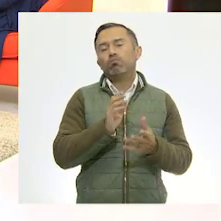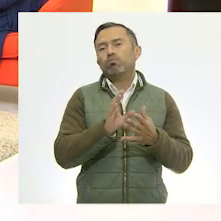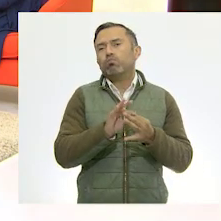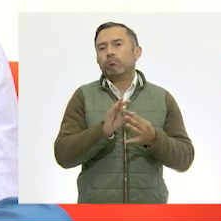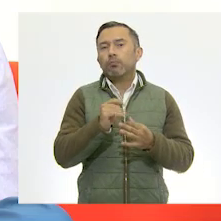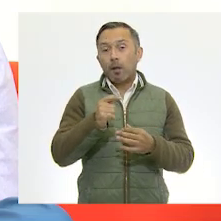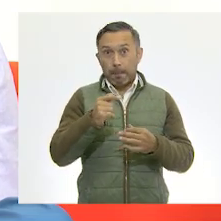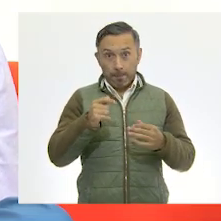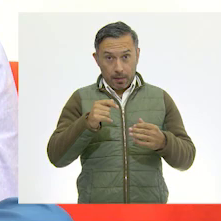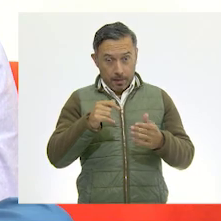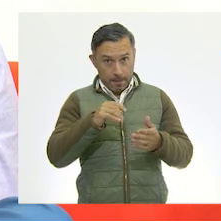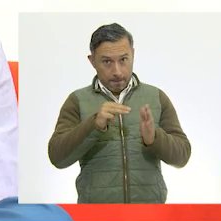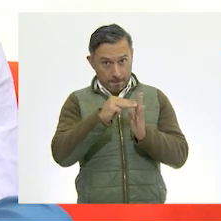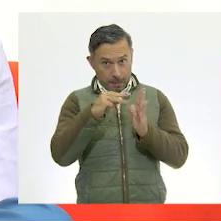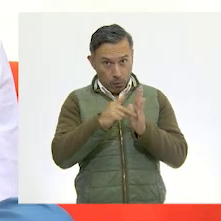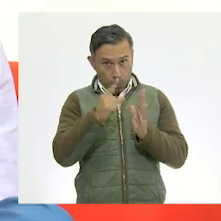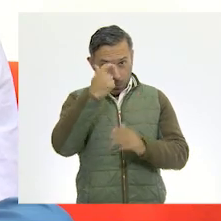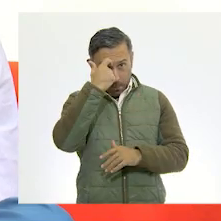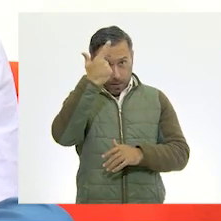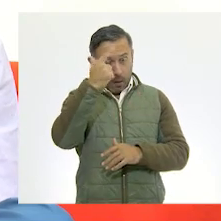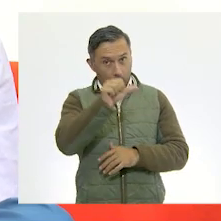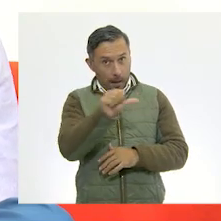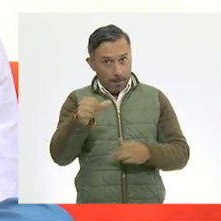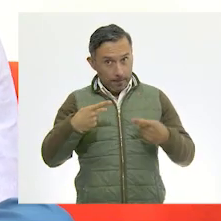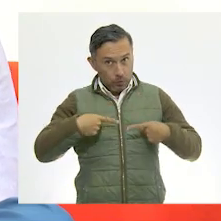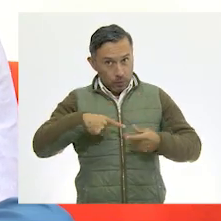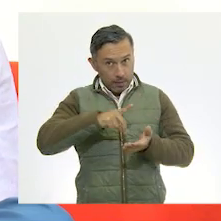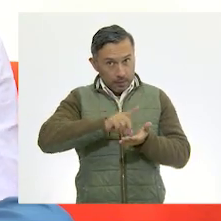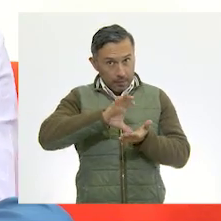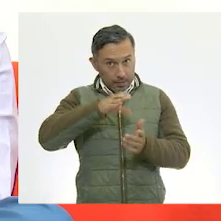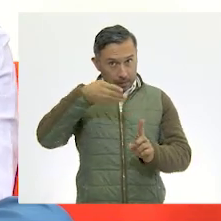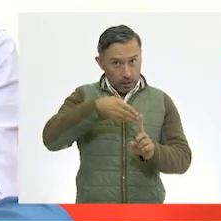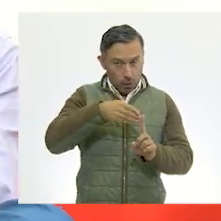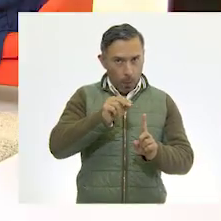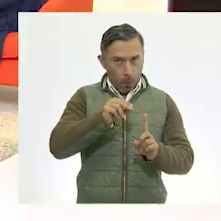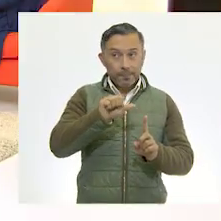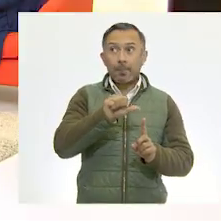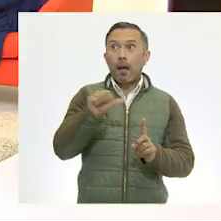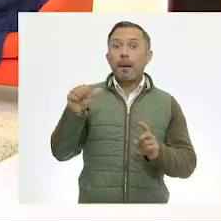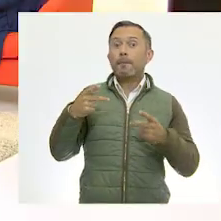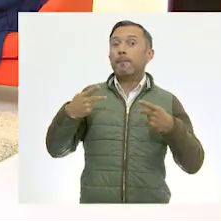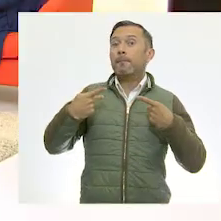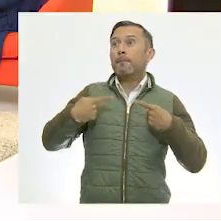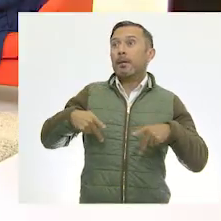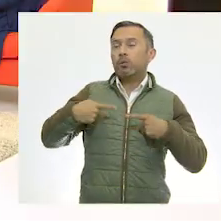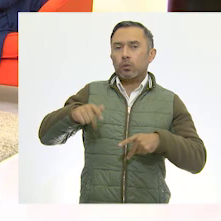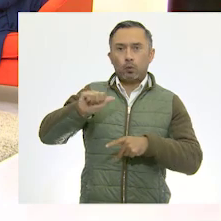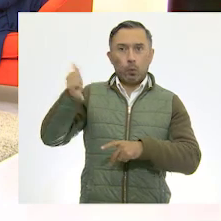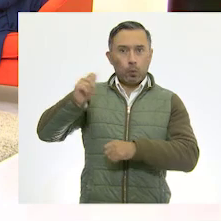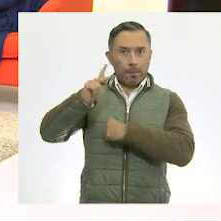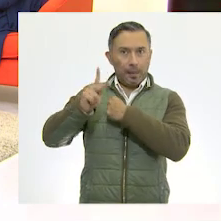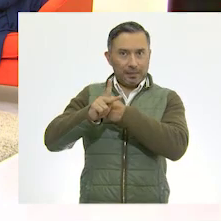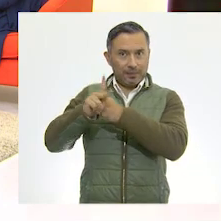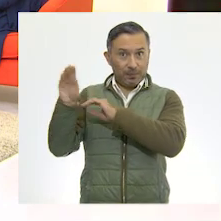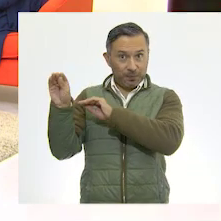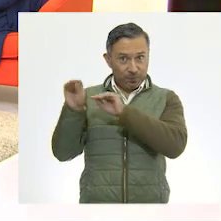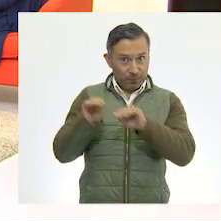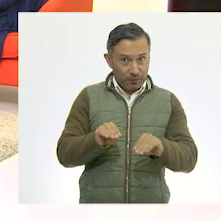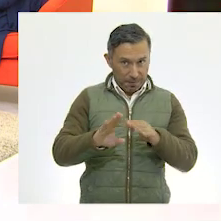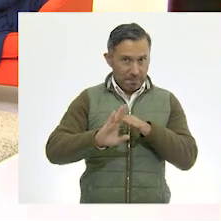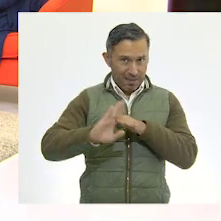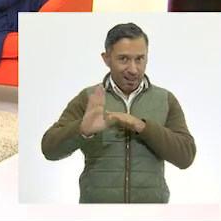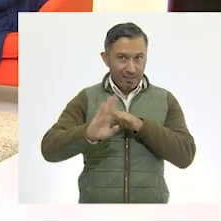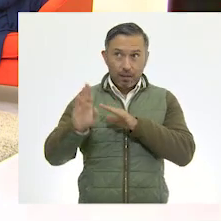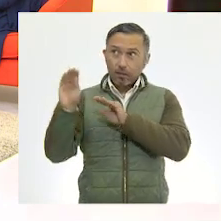para personas con discapacidad. De hecho, por ejemplo, fue pensada para población migrante que estaba llegando a un país, ¿no? Y que era una forma de acceder a